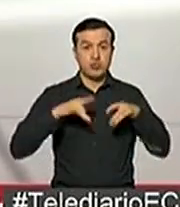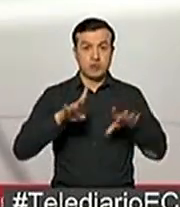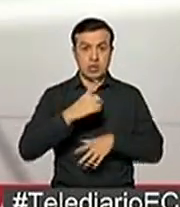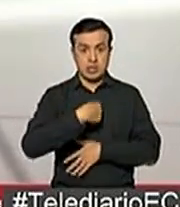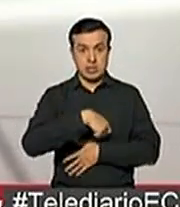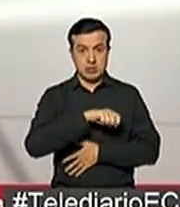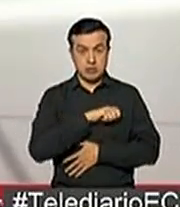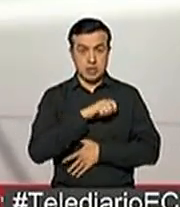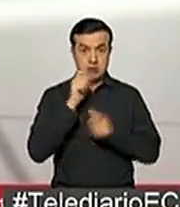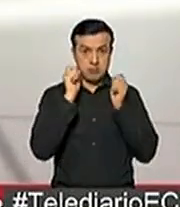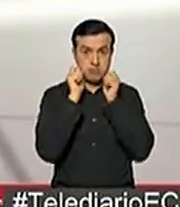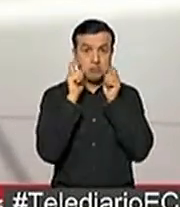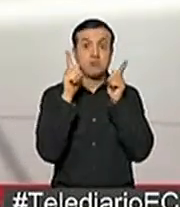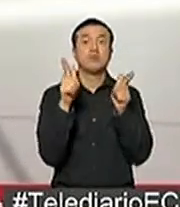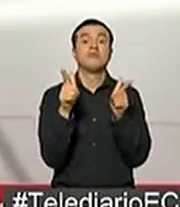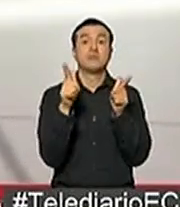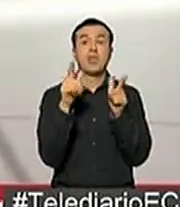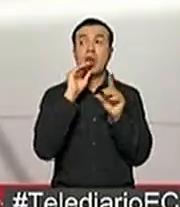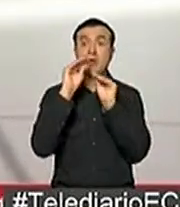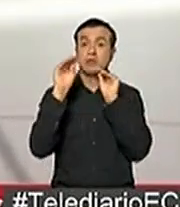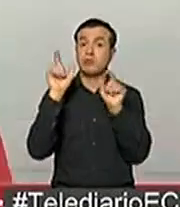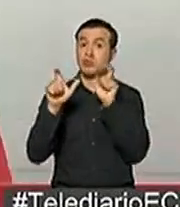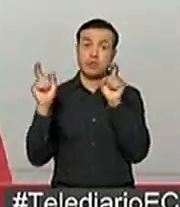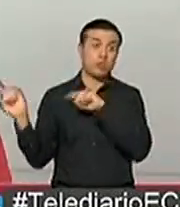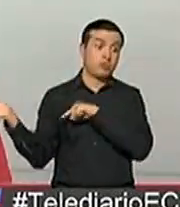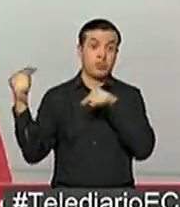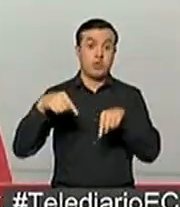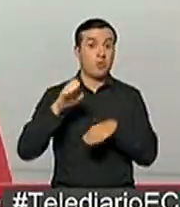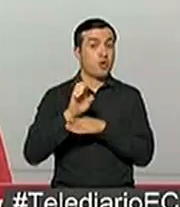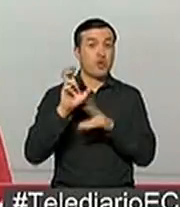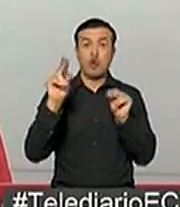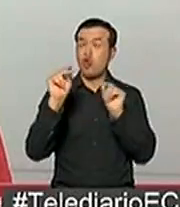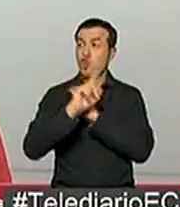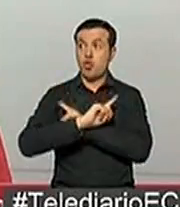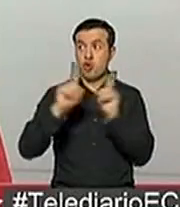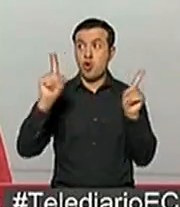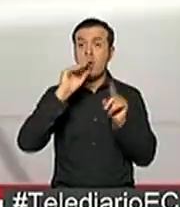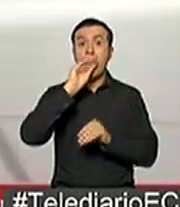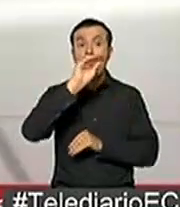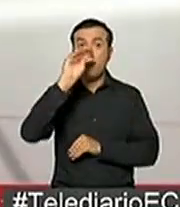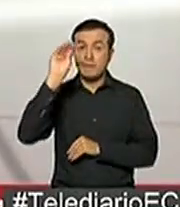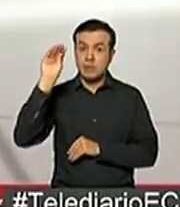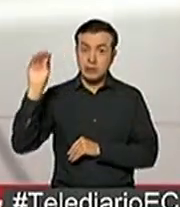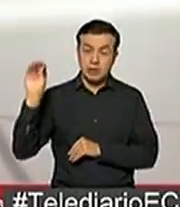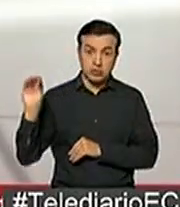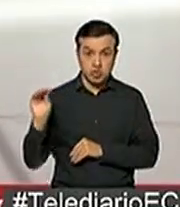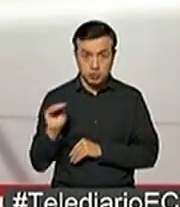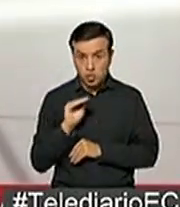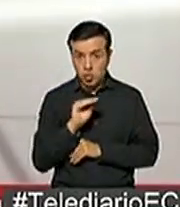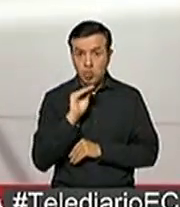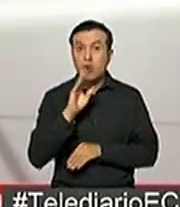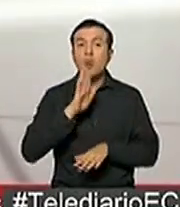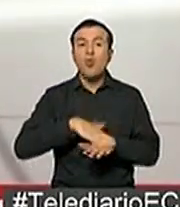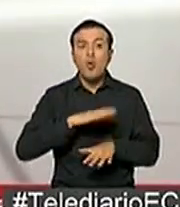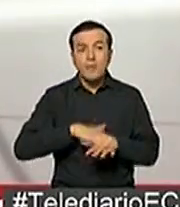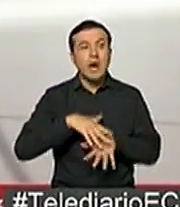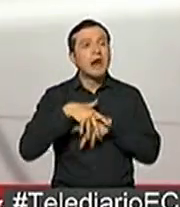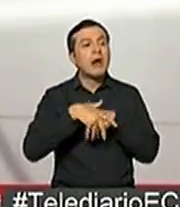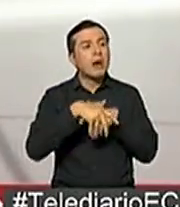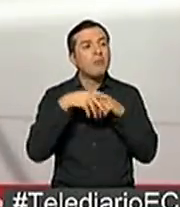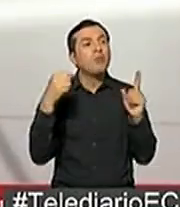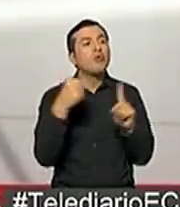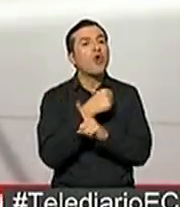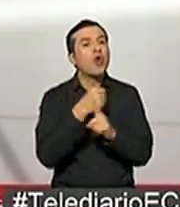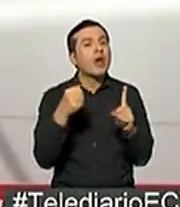mantienen alertas a sus ciudadanos para que eviten visitar en este momento nuestro país debido a los hechos de violencia